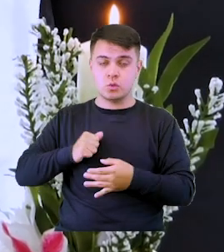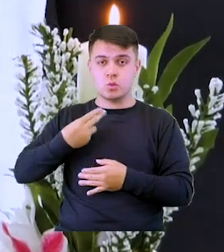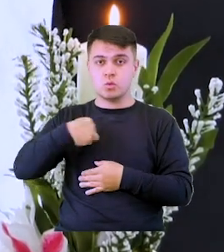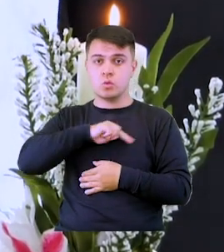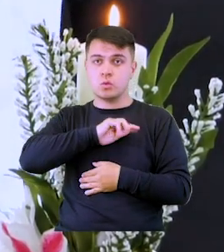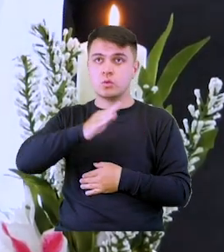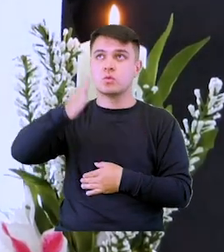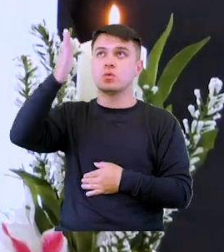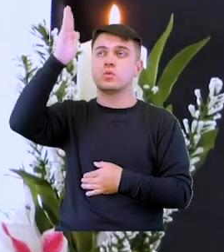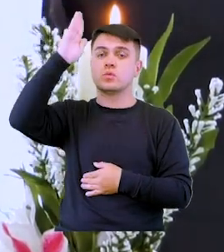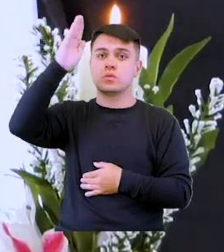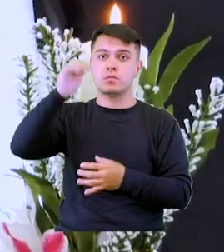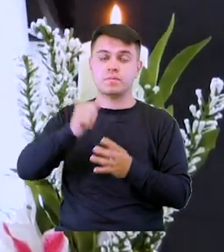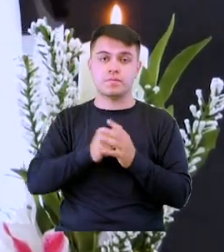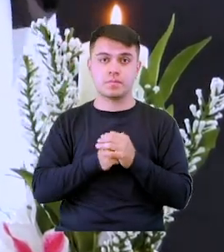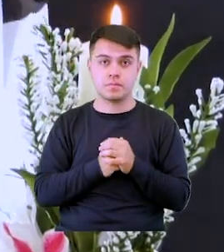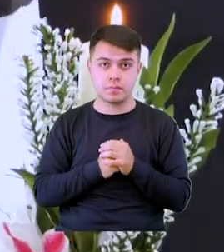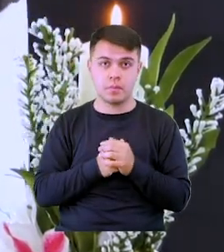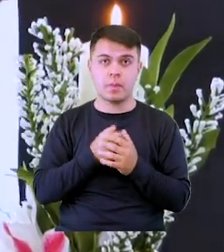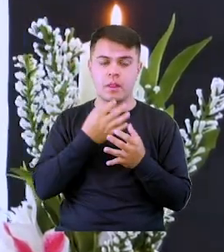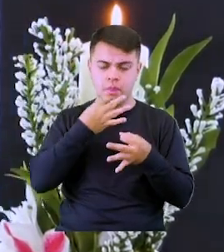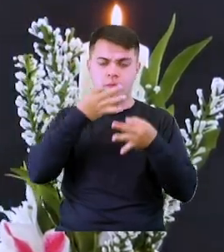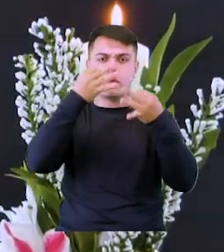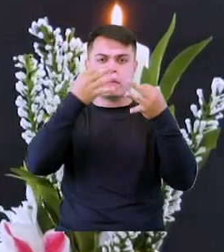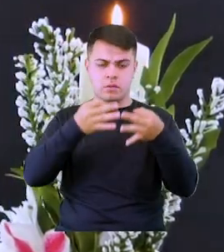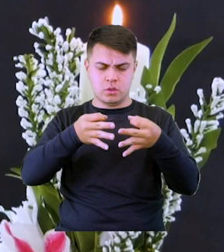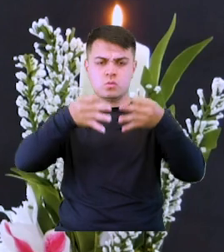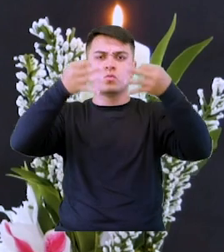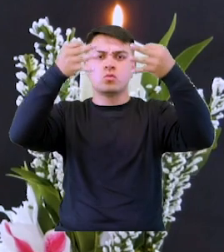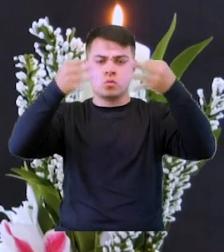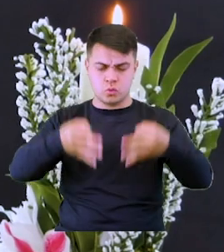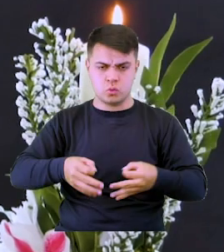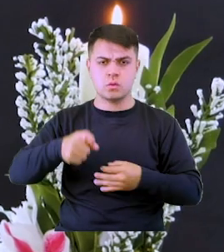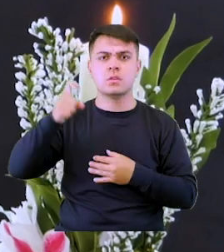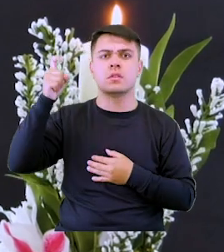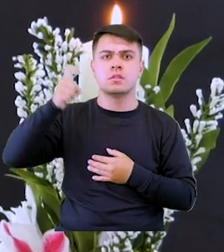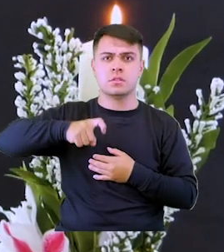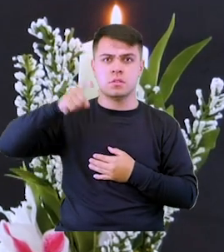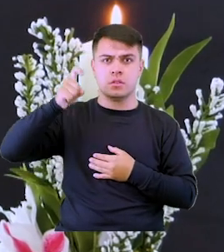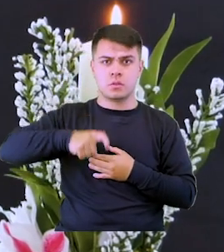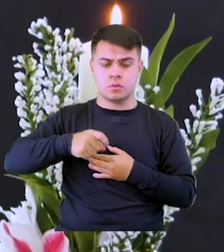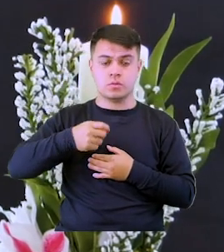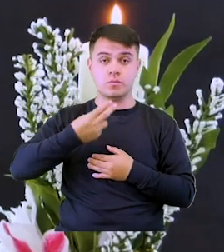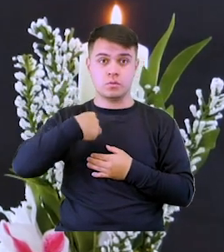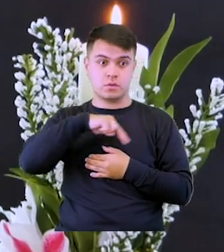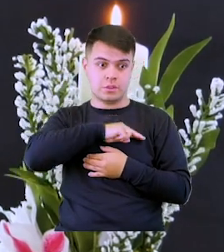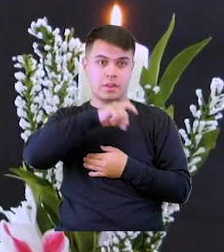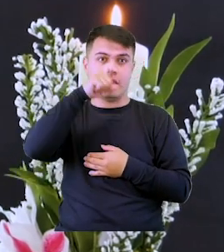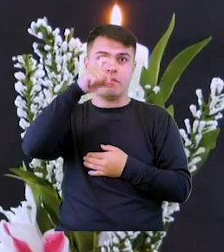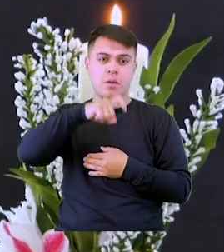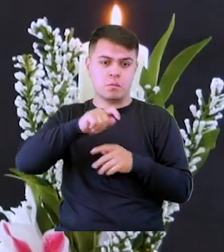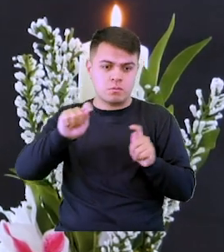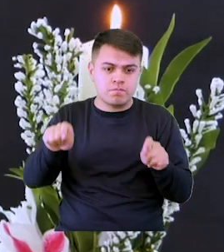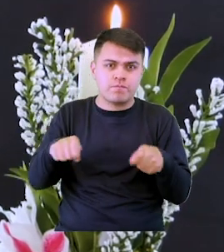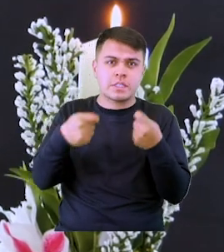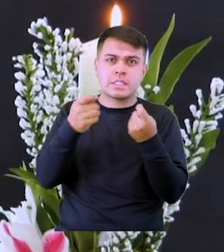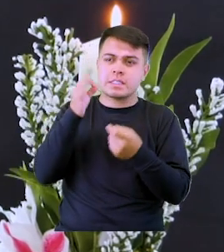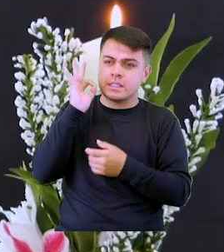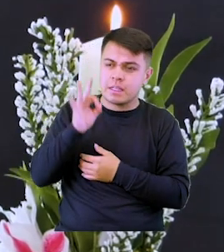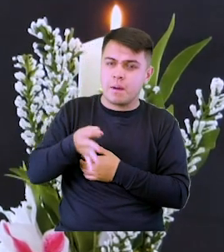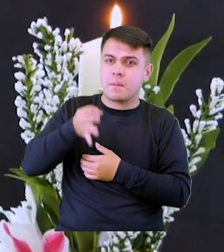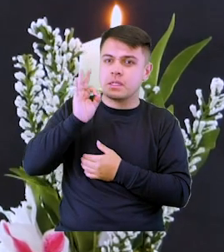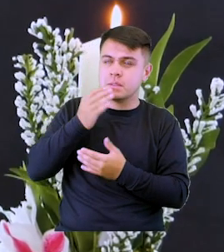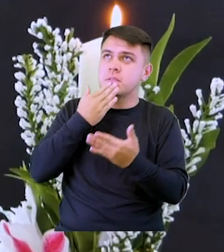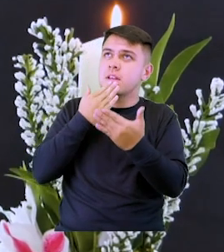justo y necesario. En verdad, es justo y necesario. Es nuestro deber y salvación darte gracias siempre y en